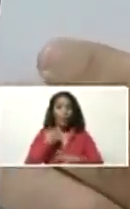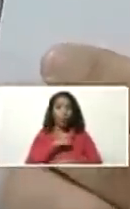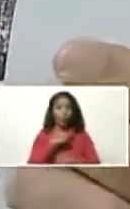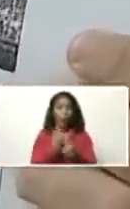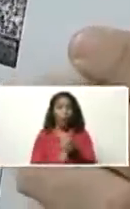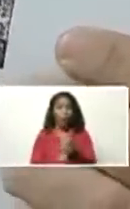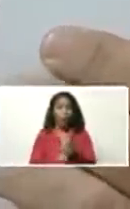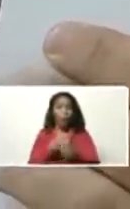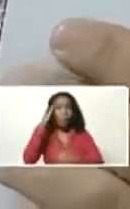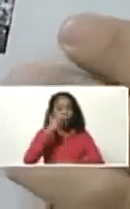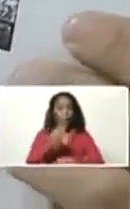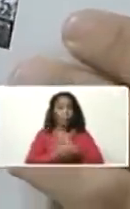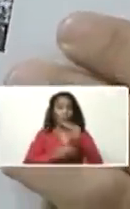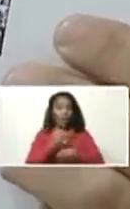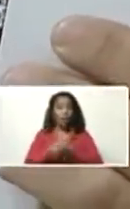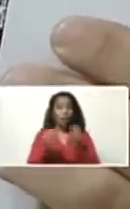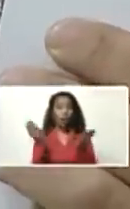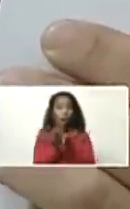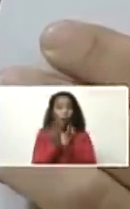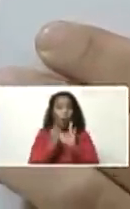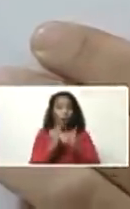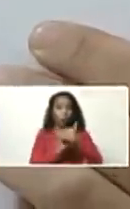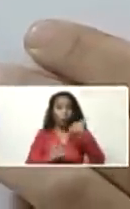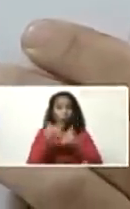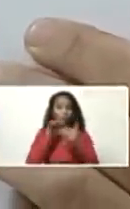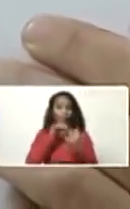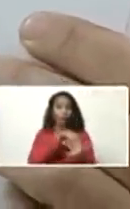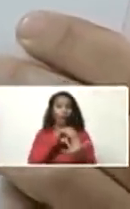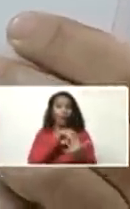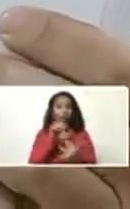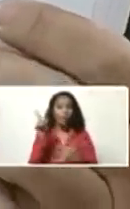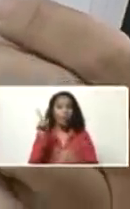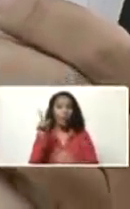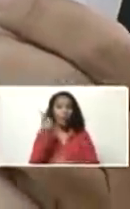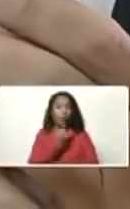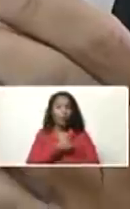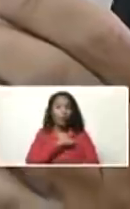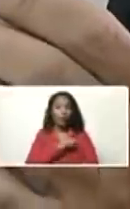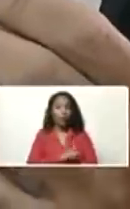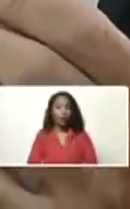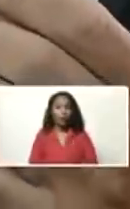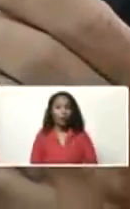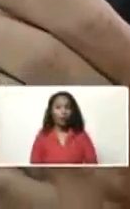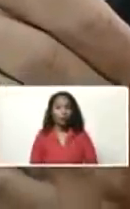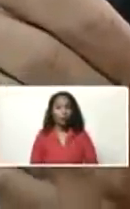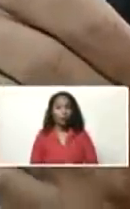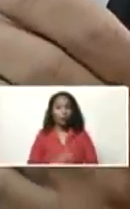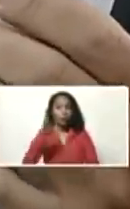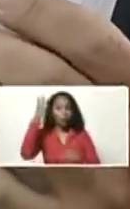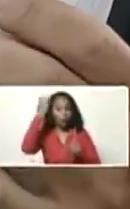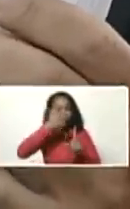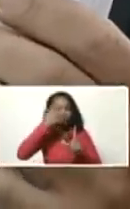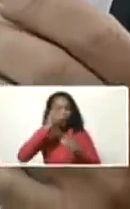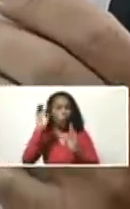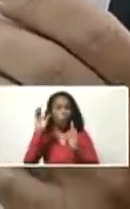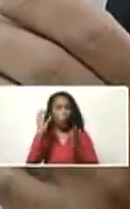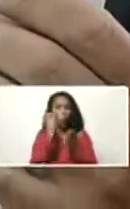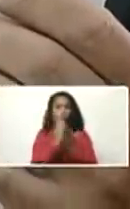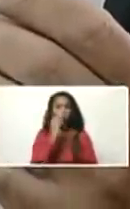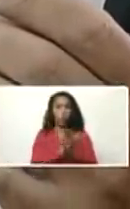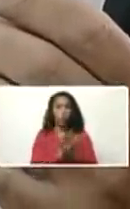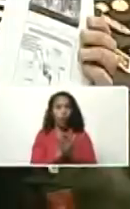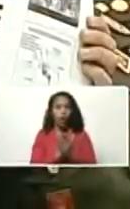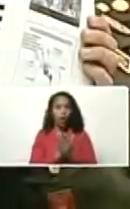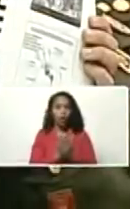militares, se dio en la Escuela Superior de Guerra de Madrid, España, un curso entre oficiales